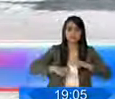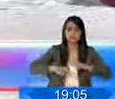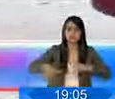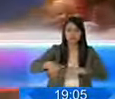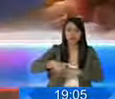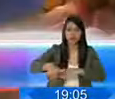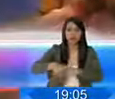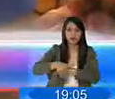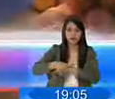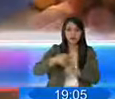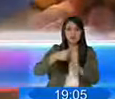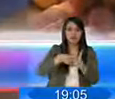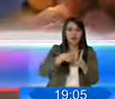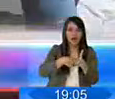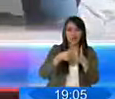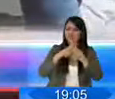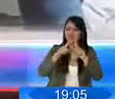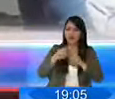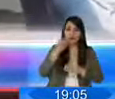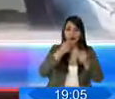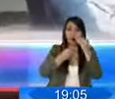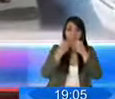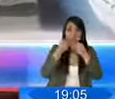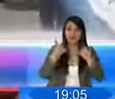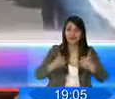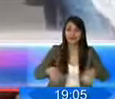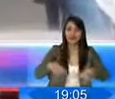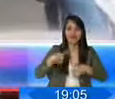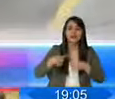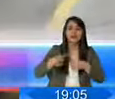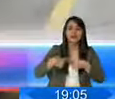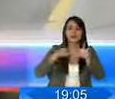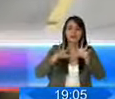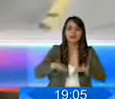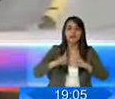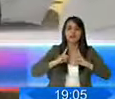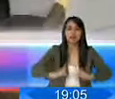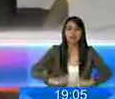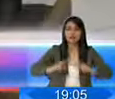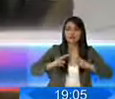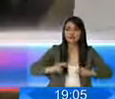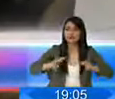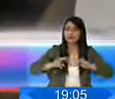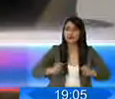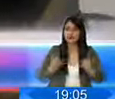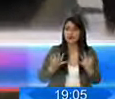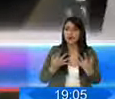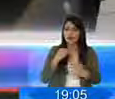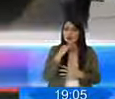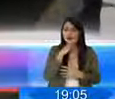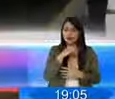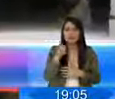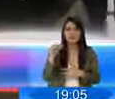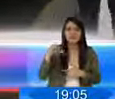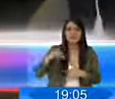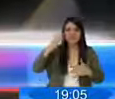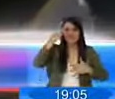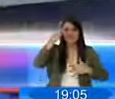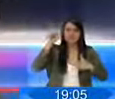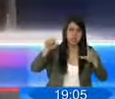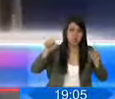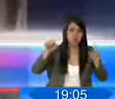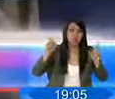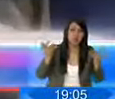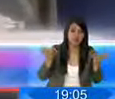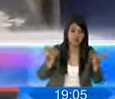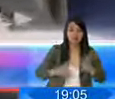comerciantes ambulantes, mercados y otros fue estudiada en Quito por la Secretaría de Salud para saber el grado de contaminación que existe en ella o si